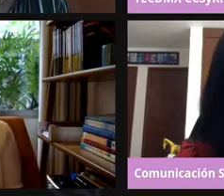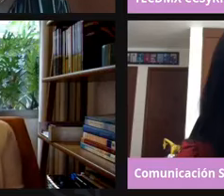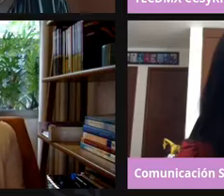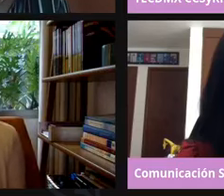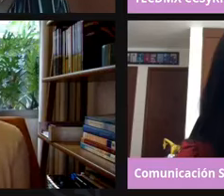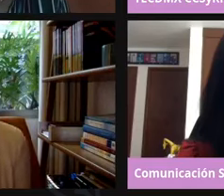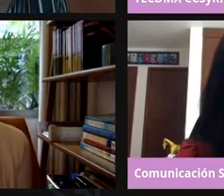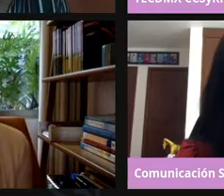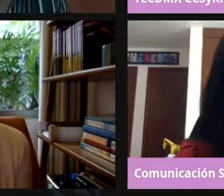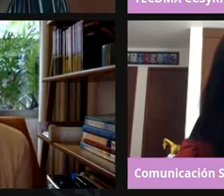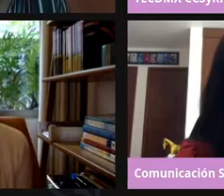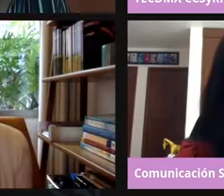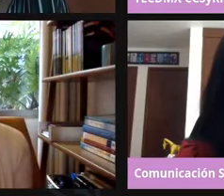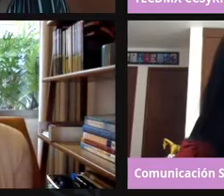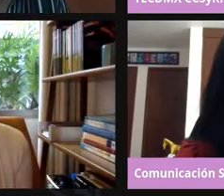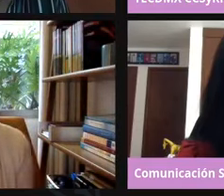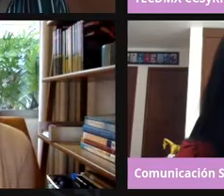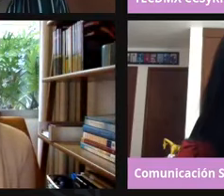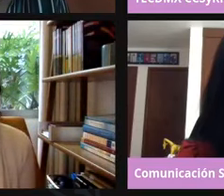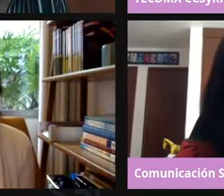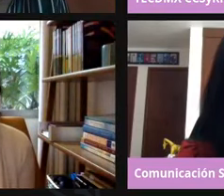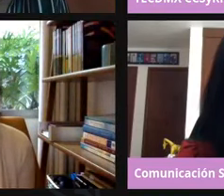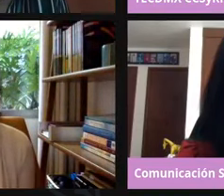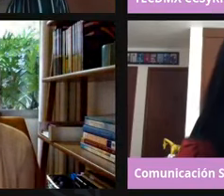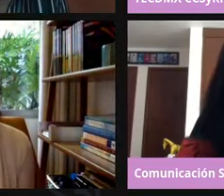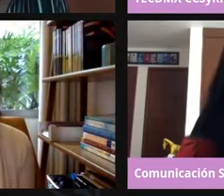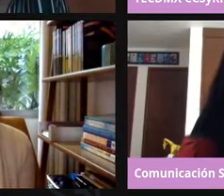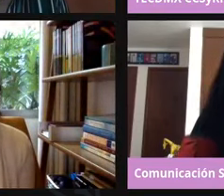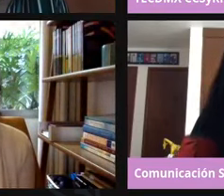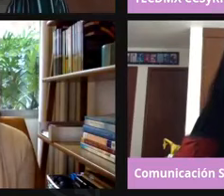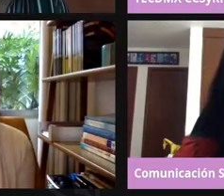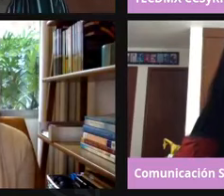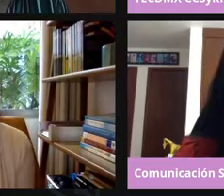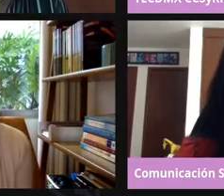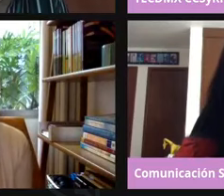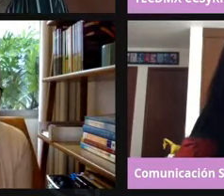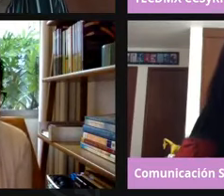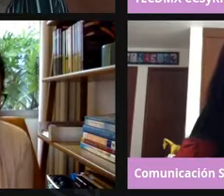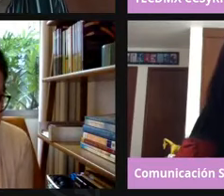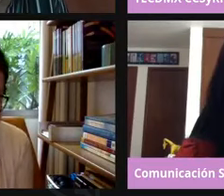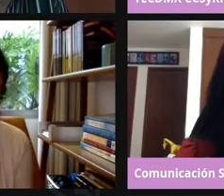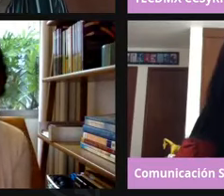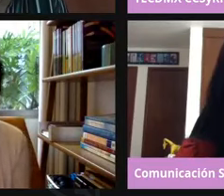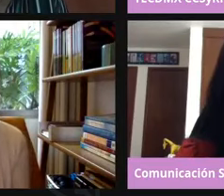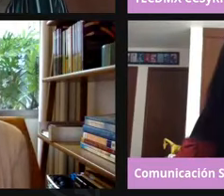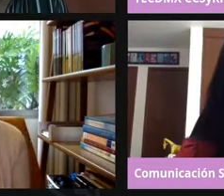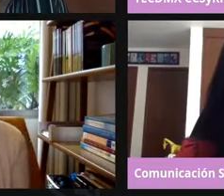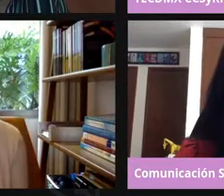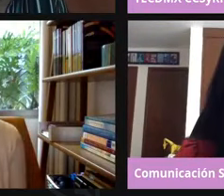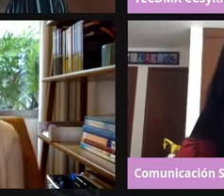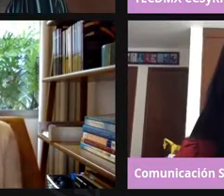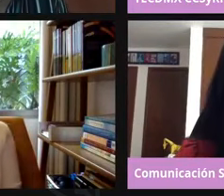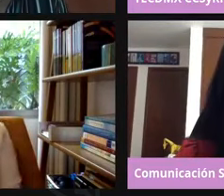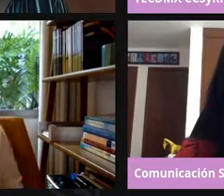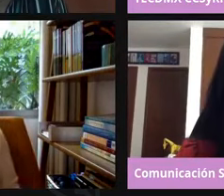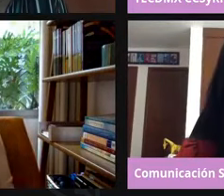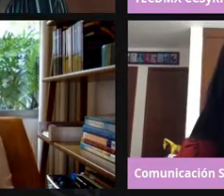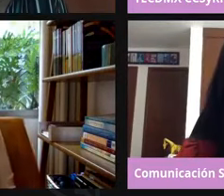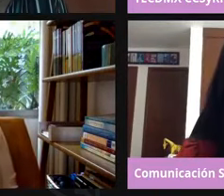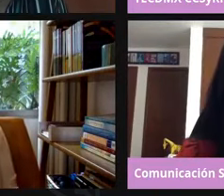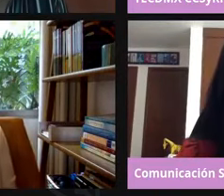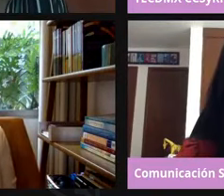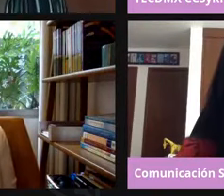salud mental y hablar de trastorno obsesivo compulsivo siempre es un placer para mí. Entonces, estoy muy, muy contenta de